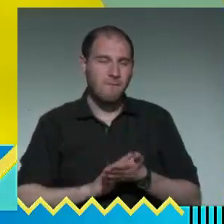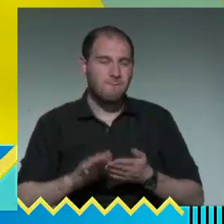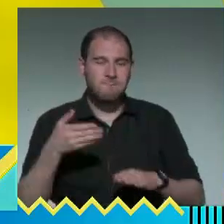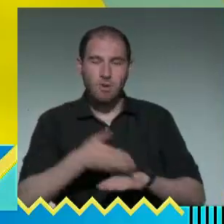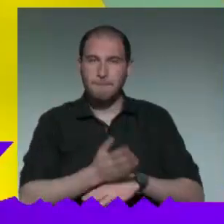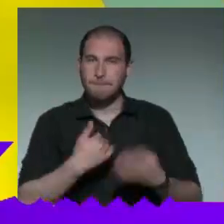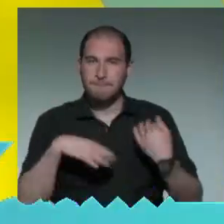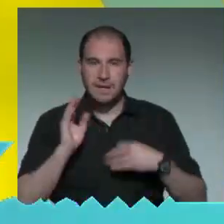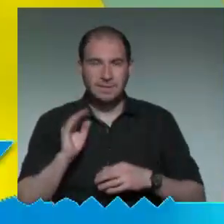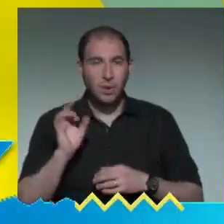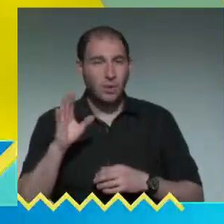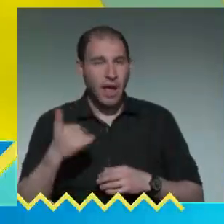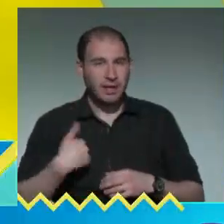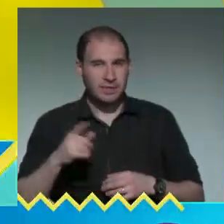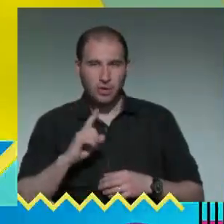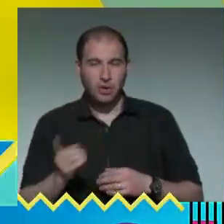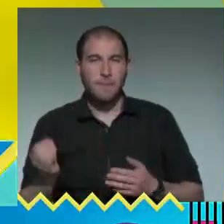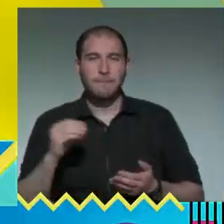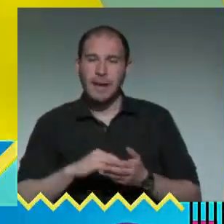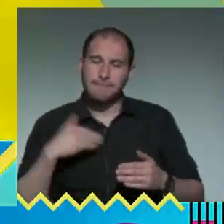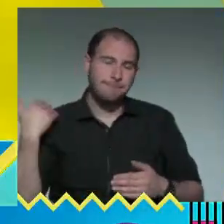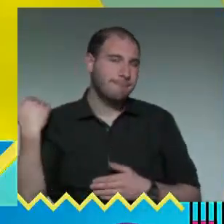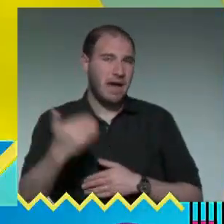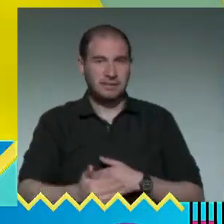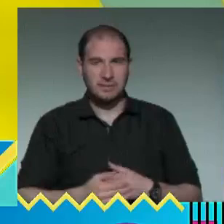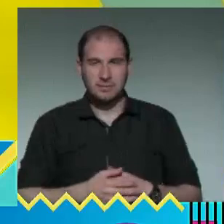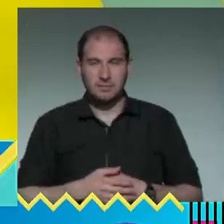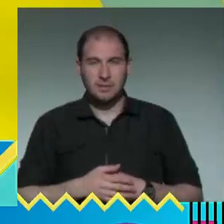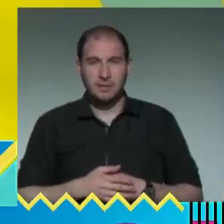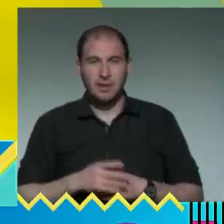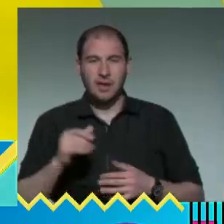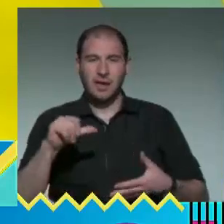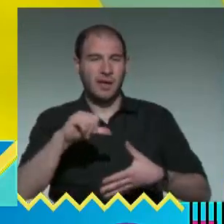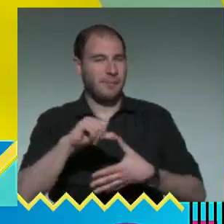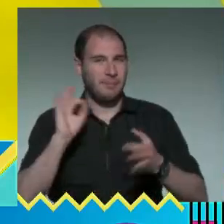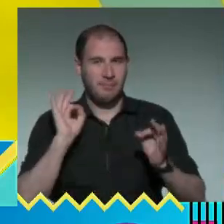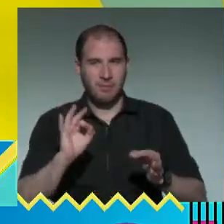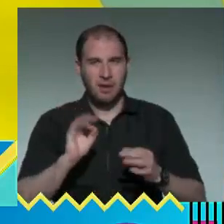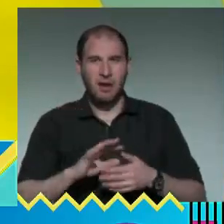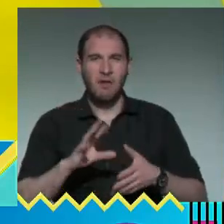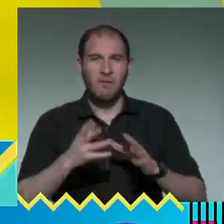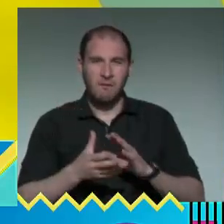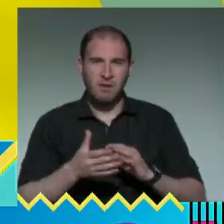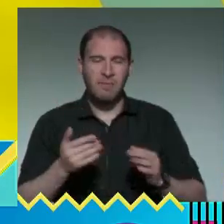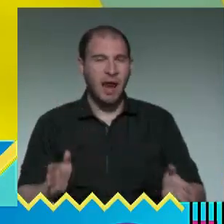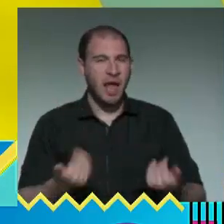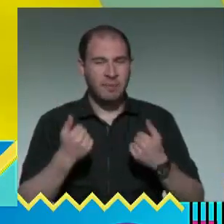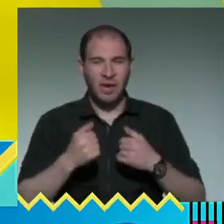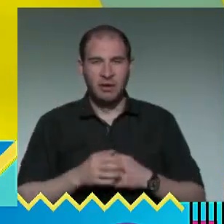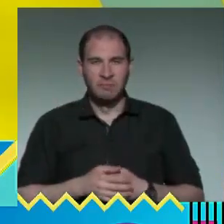no solo en Argentina, sino que traspasó las fronteras y llegó a Latinoamérica de una forma bastante